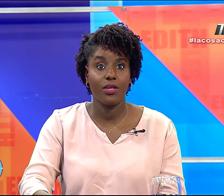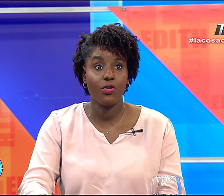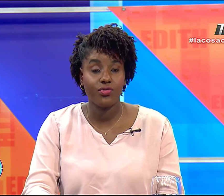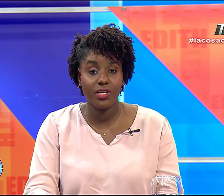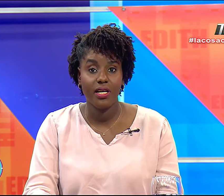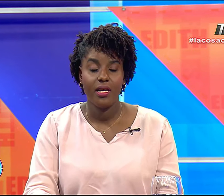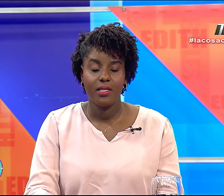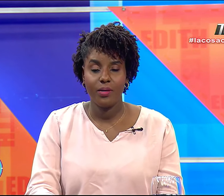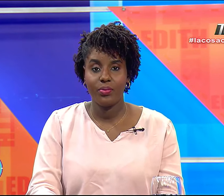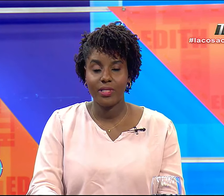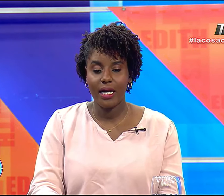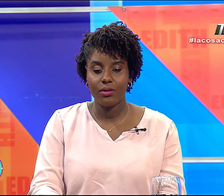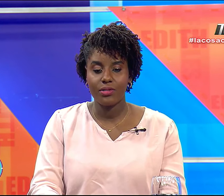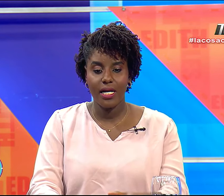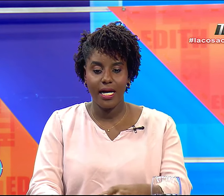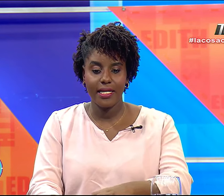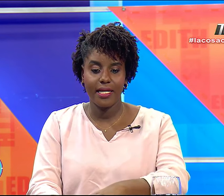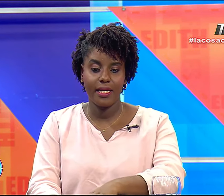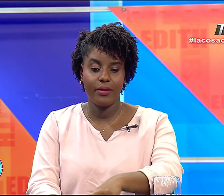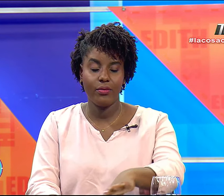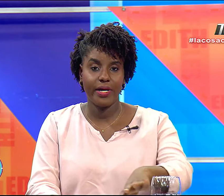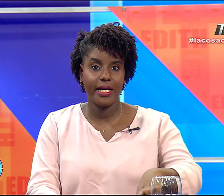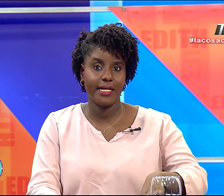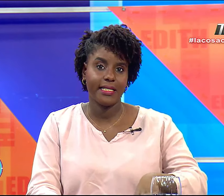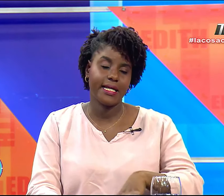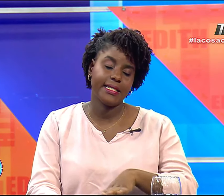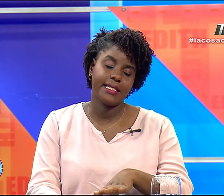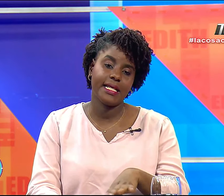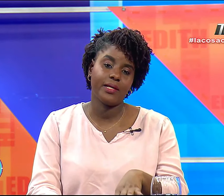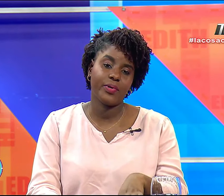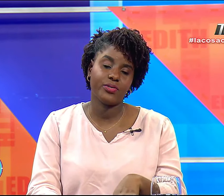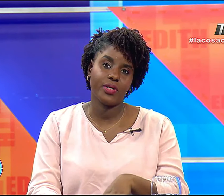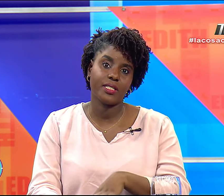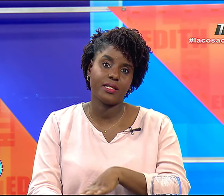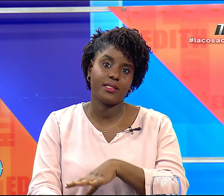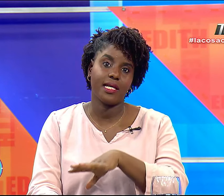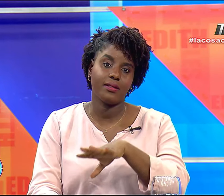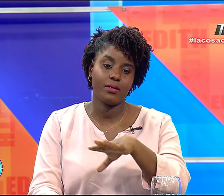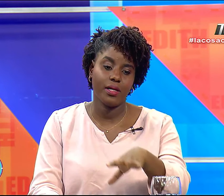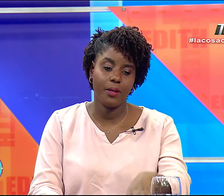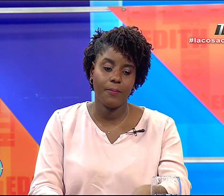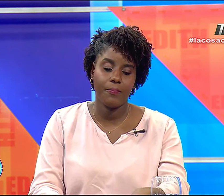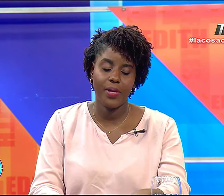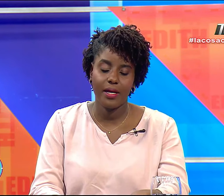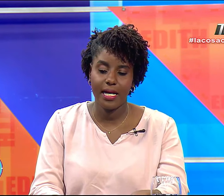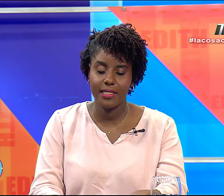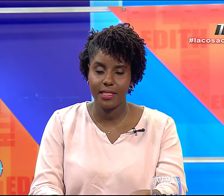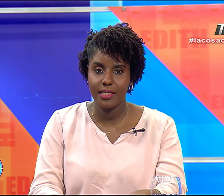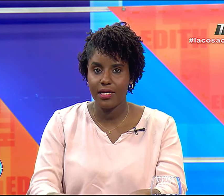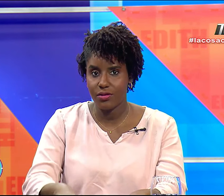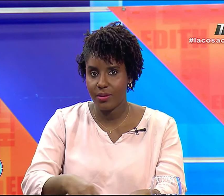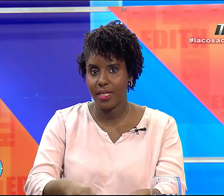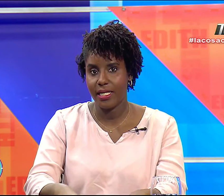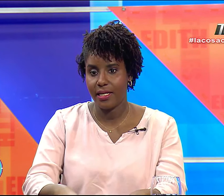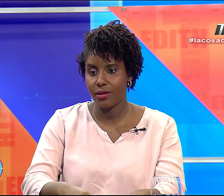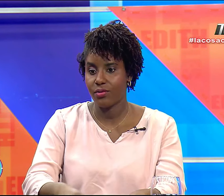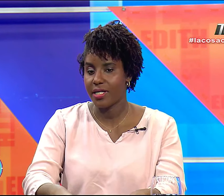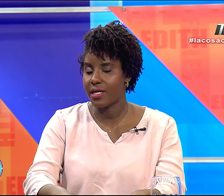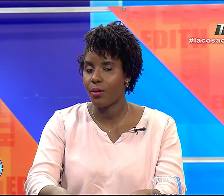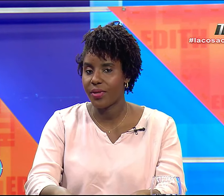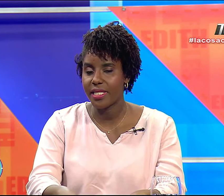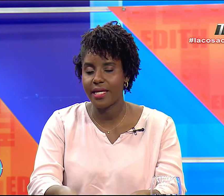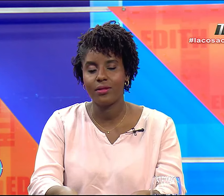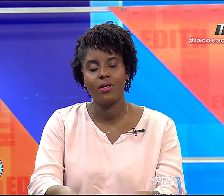y 11 diputados, hay que una gran cantidad de personas que están candidateando, se valga la